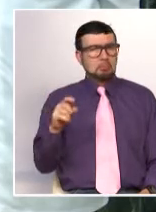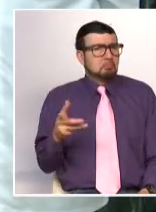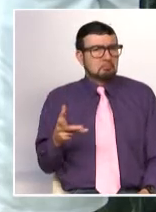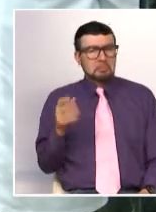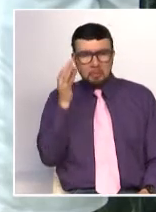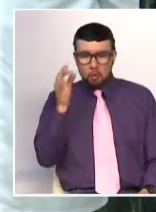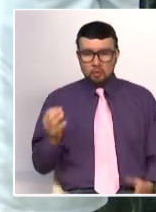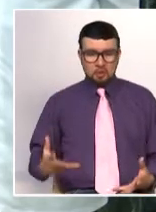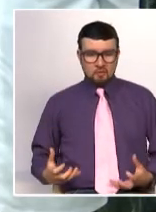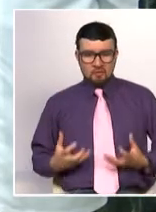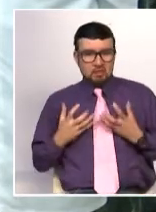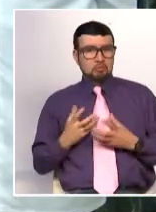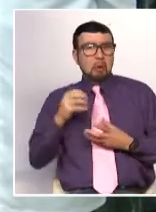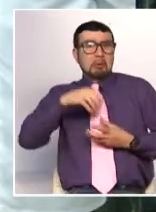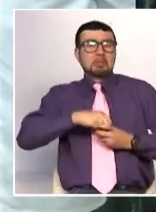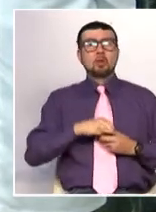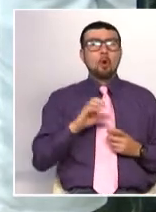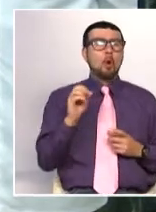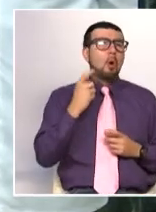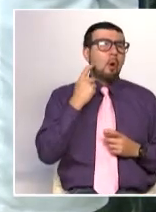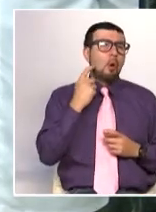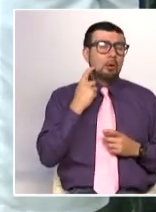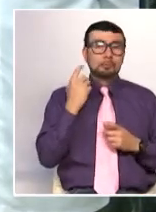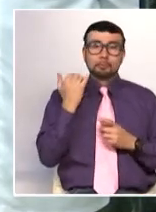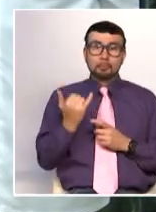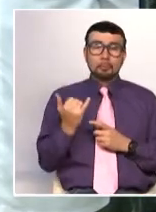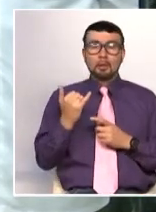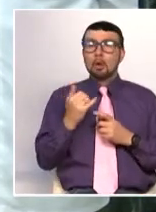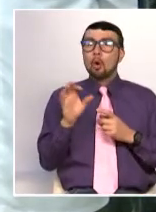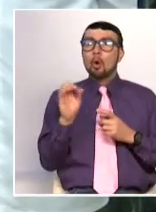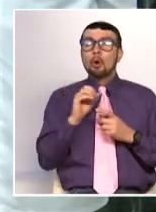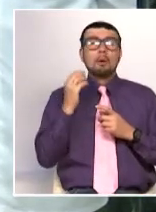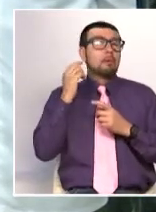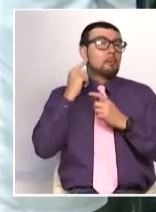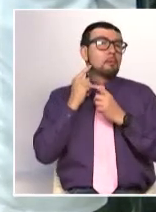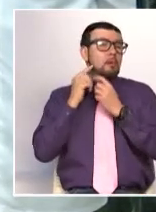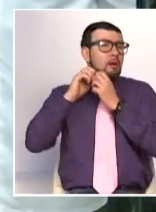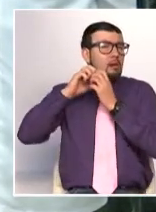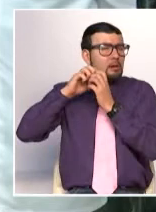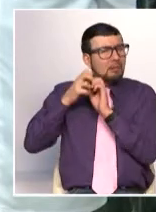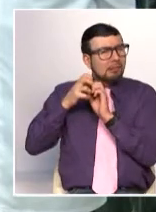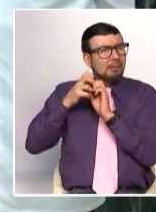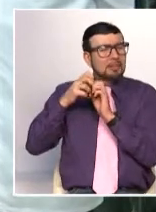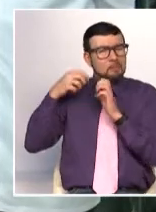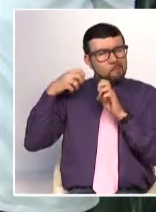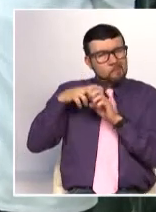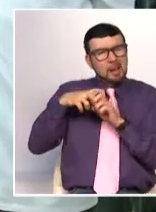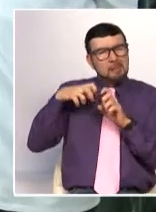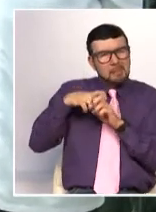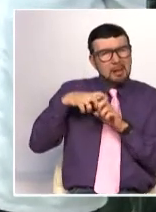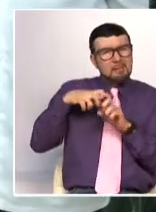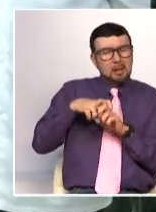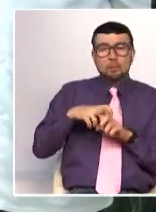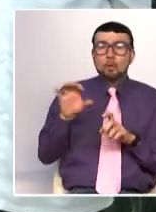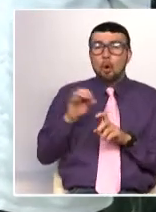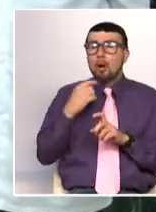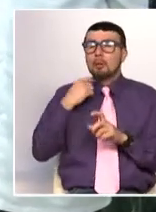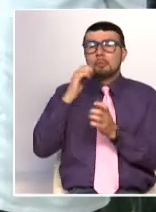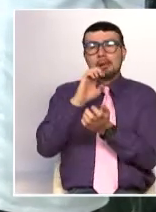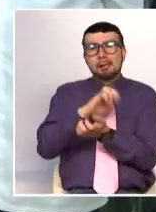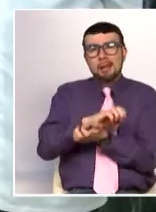ese metal que puede ser una cordal y torcía incluida que haga presión que puede ser una mala mordida